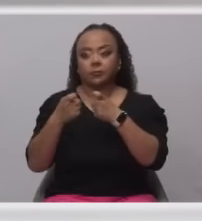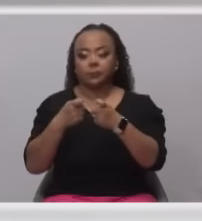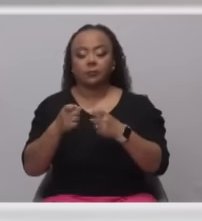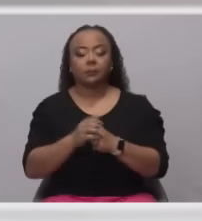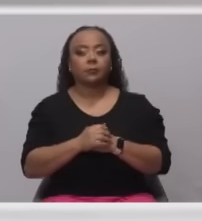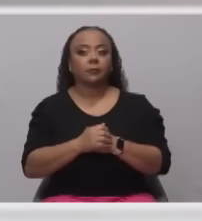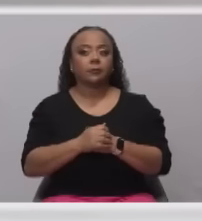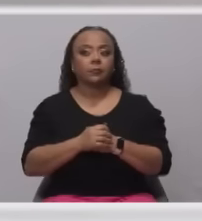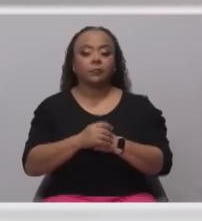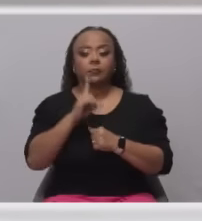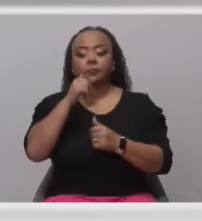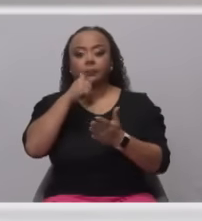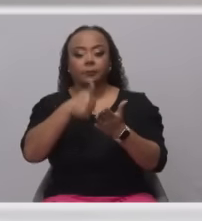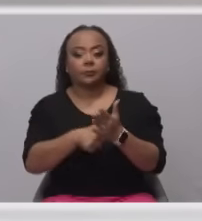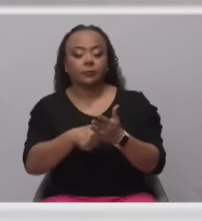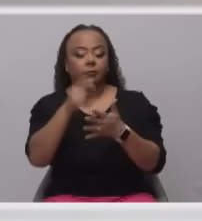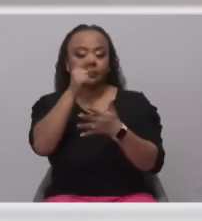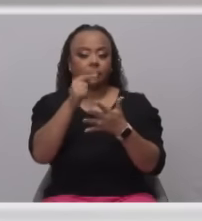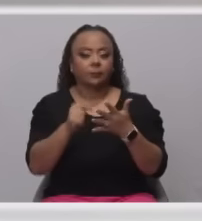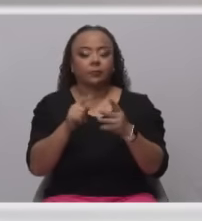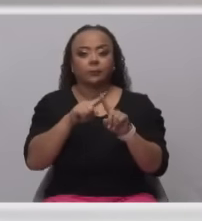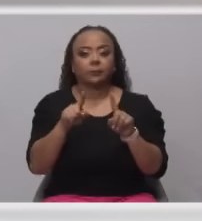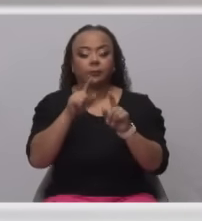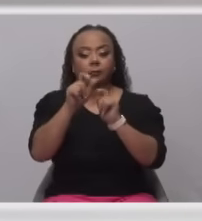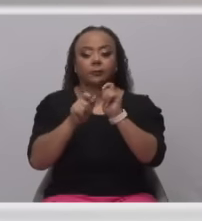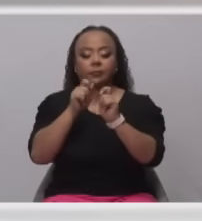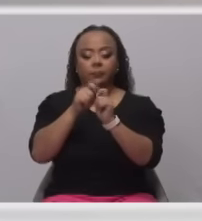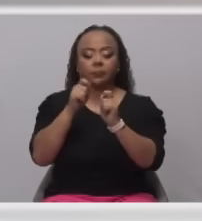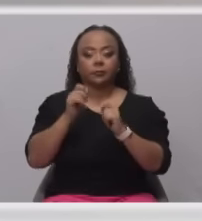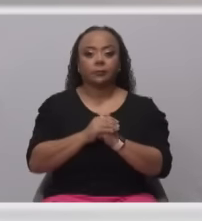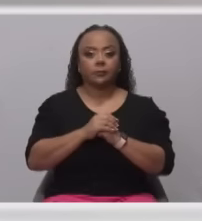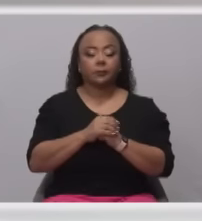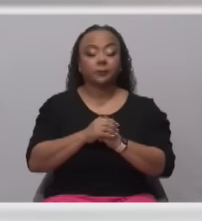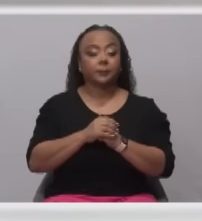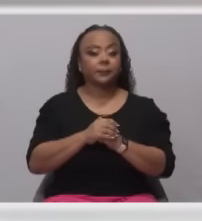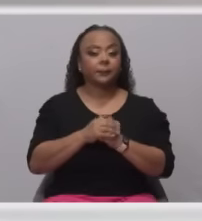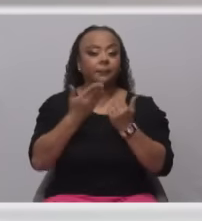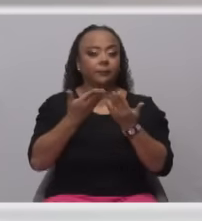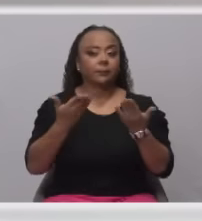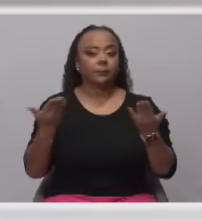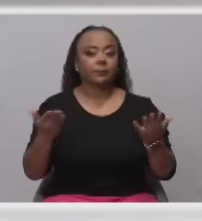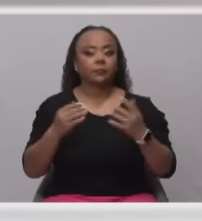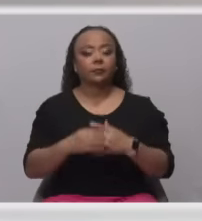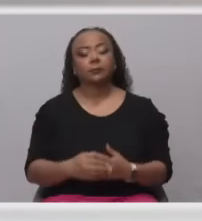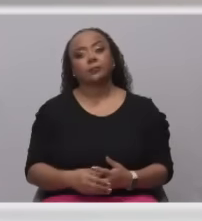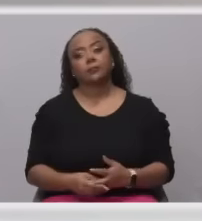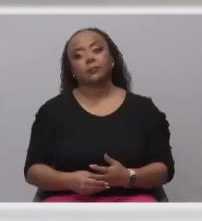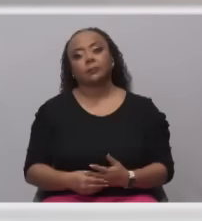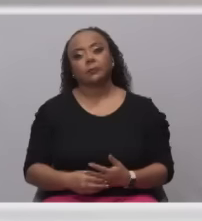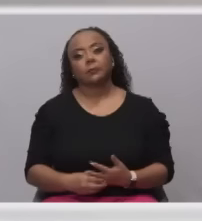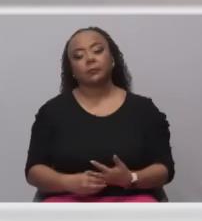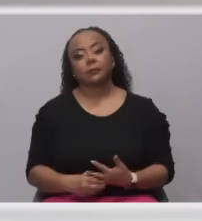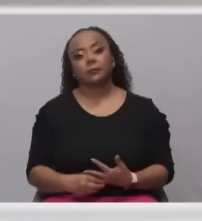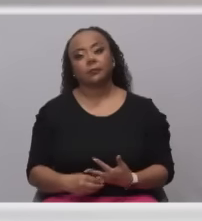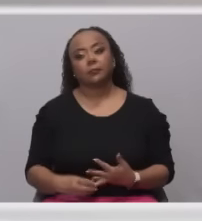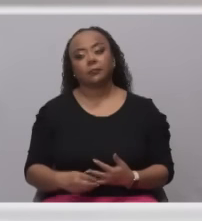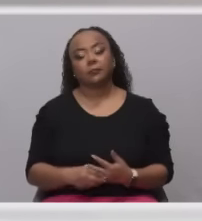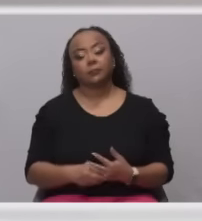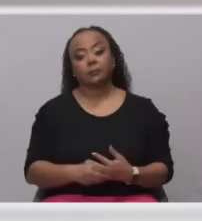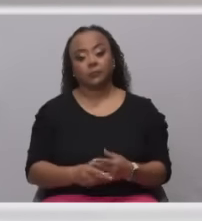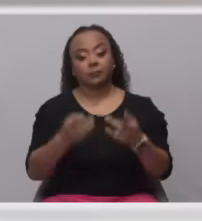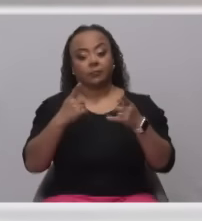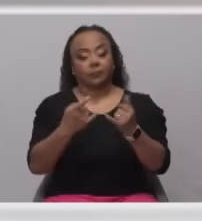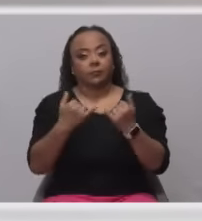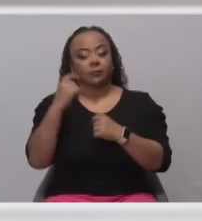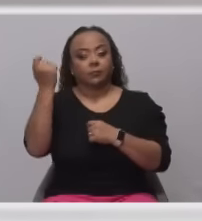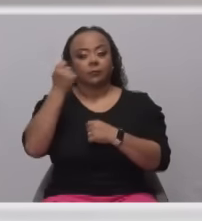que Hub una carta que esto y que lo otro pero puntualmente Cuáles son las cosas por las que está pasando guanacasteca y por